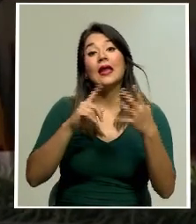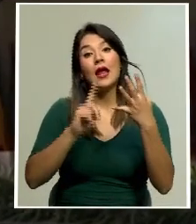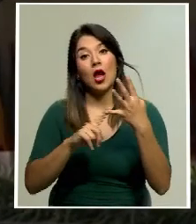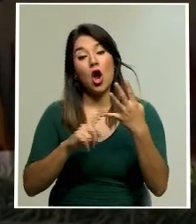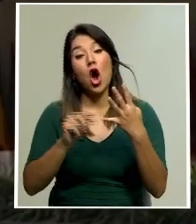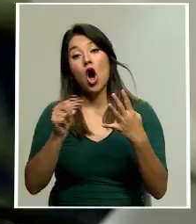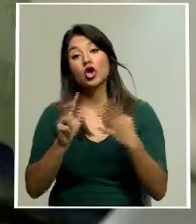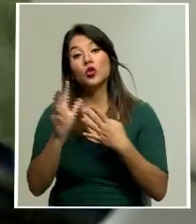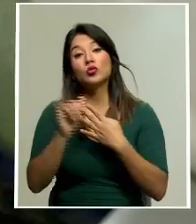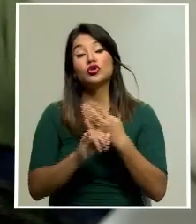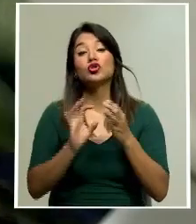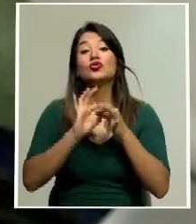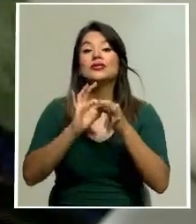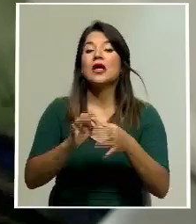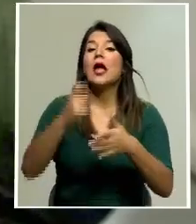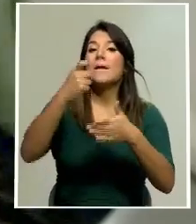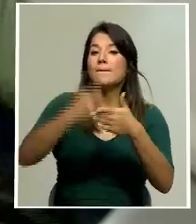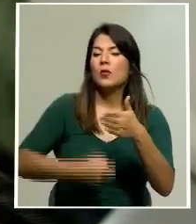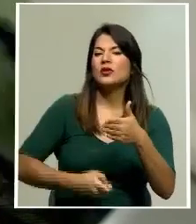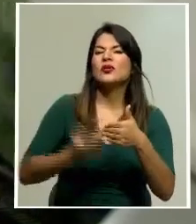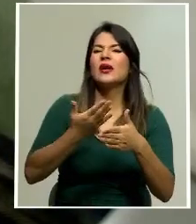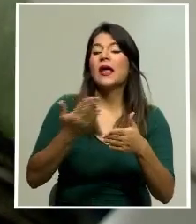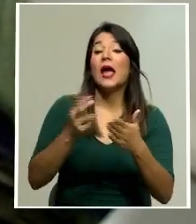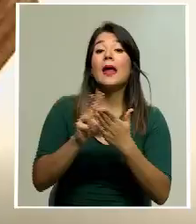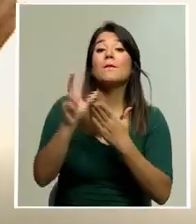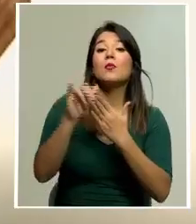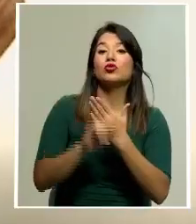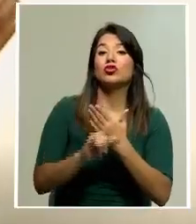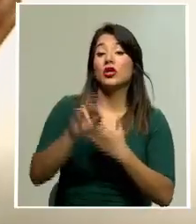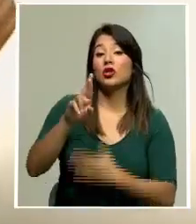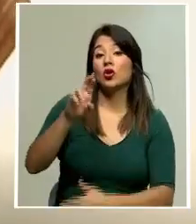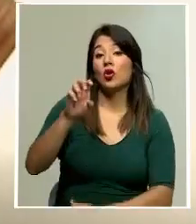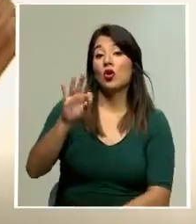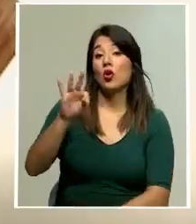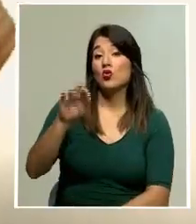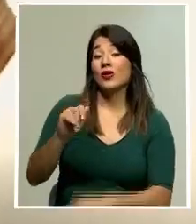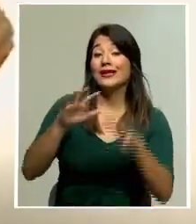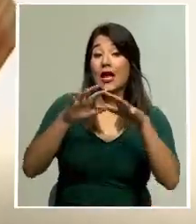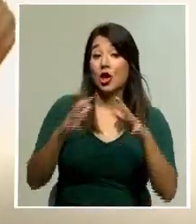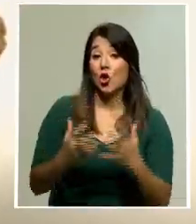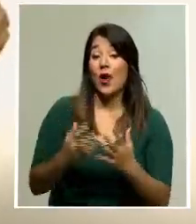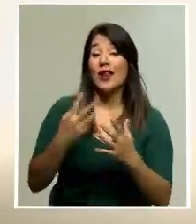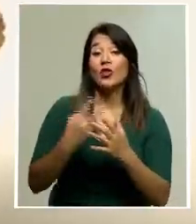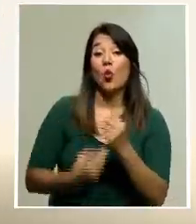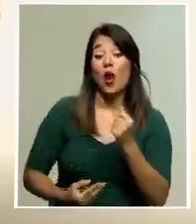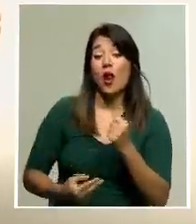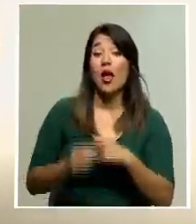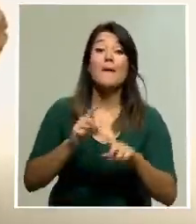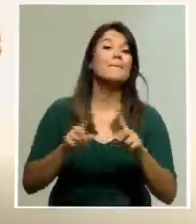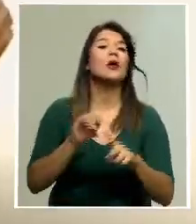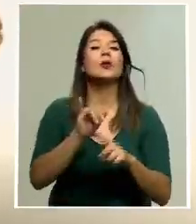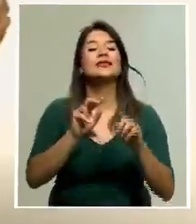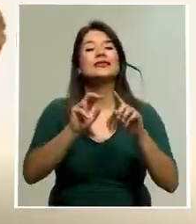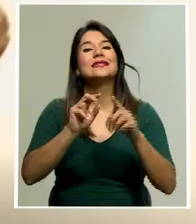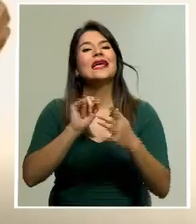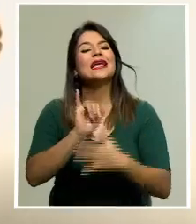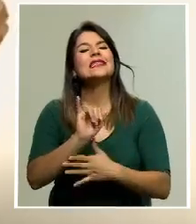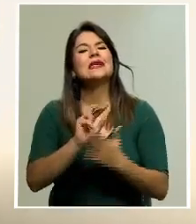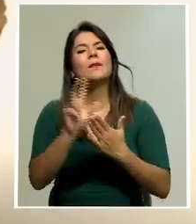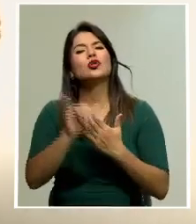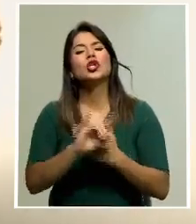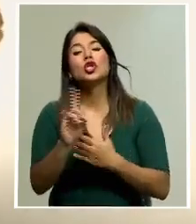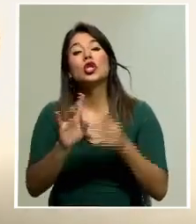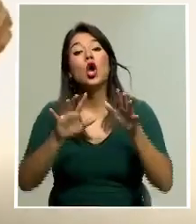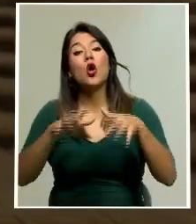relacionada a los impuestos. Se trata del proyecto de renta global dual. Sin embargo, este se encuentra en la Comisión de